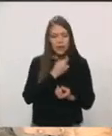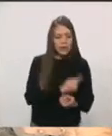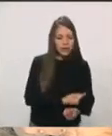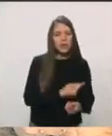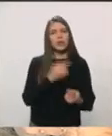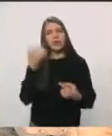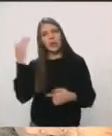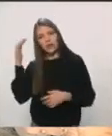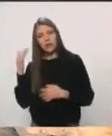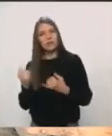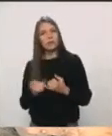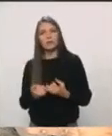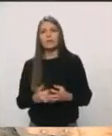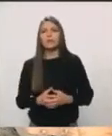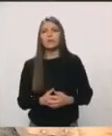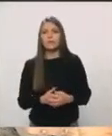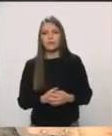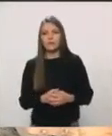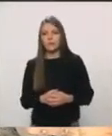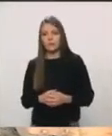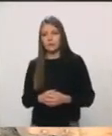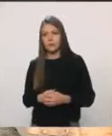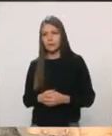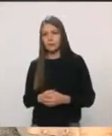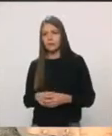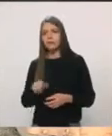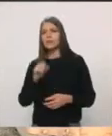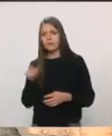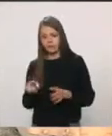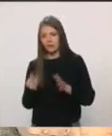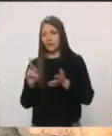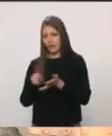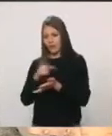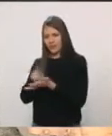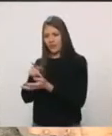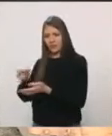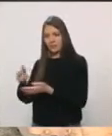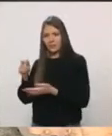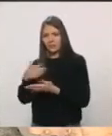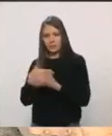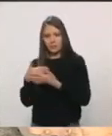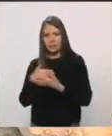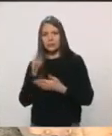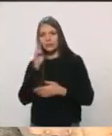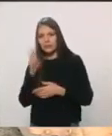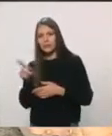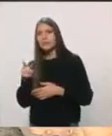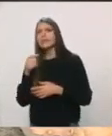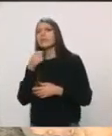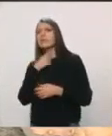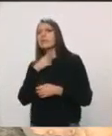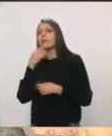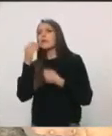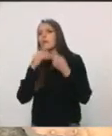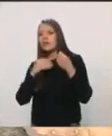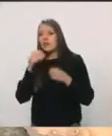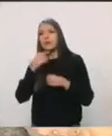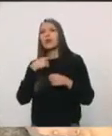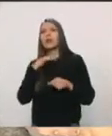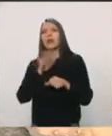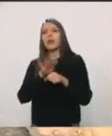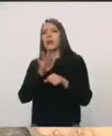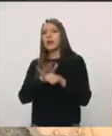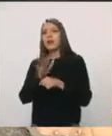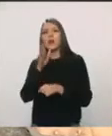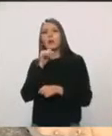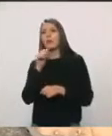vamos a repasar el lactante, lo tenemos, de pronto vemos, le estamos dando de comer, igualmente se lleva un objeto, notamos la falta de aire,